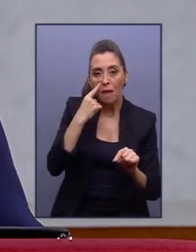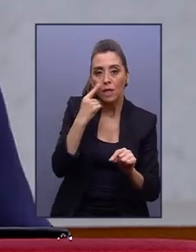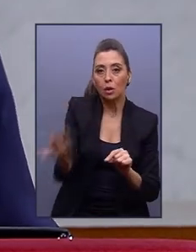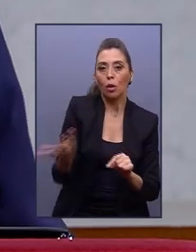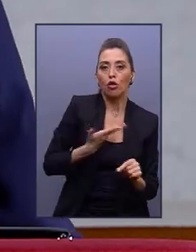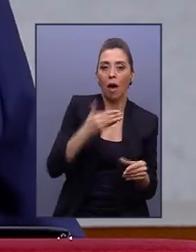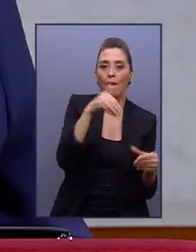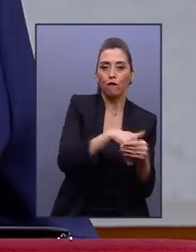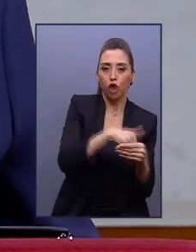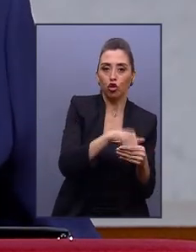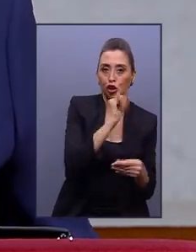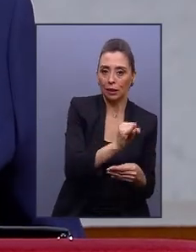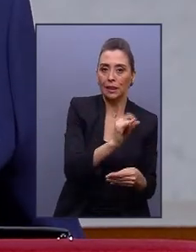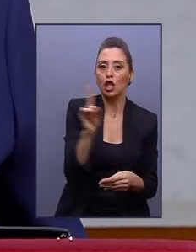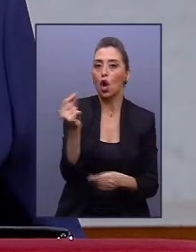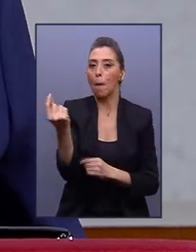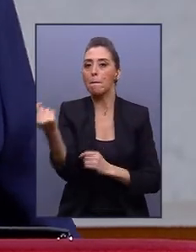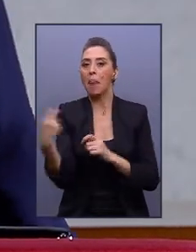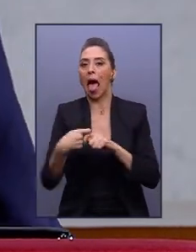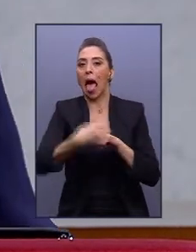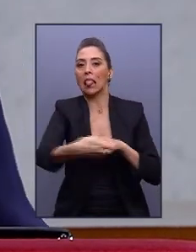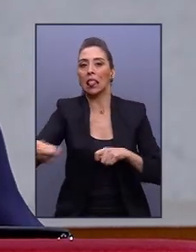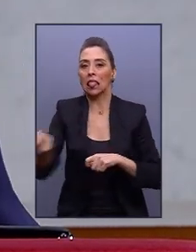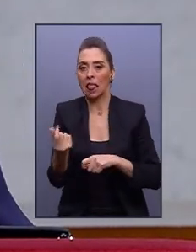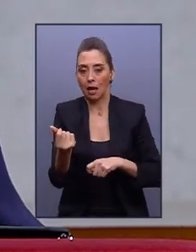no en plata. Sancionamos...